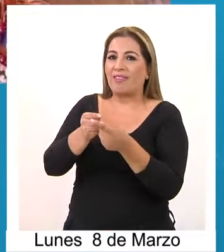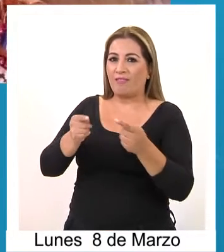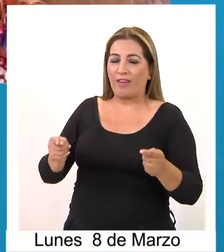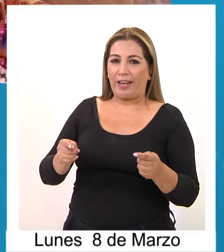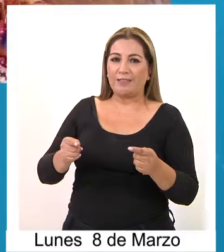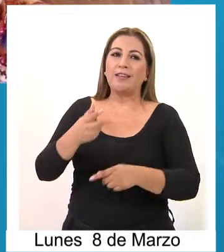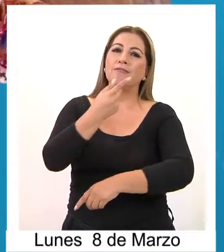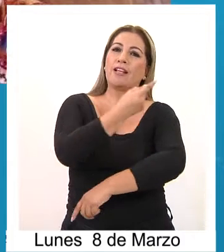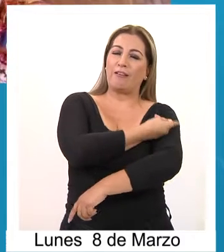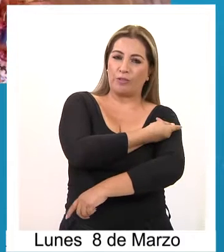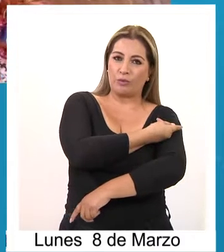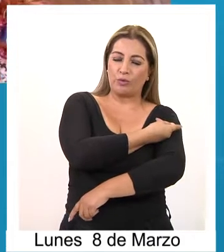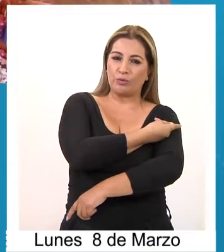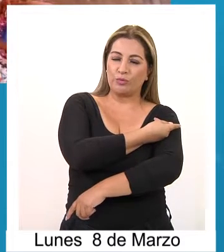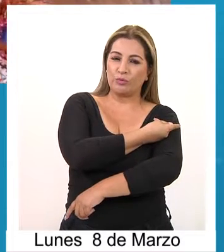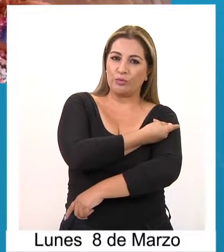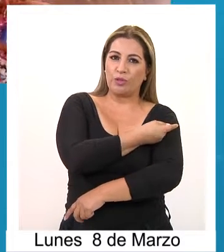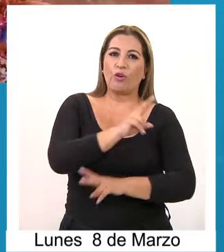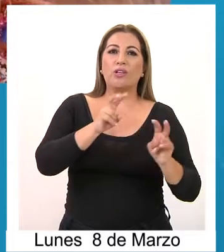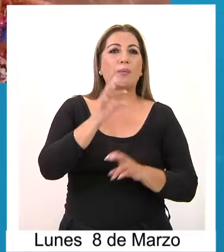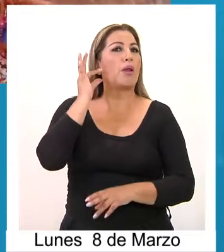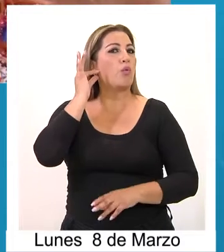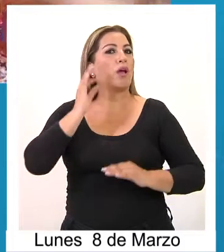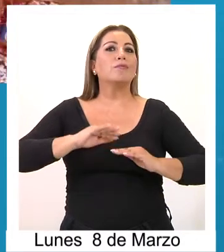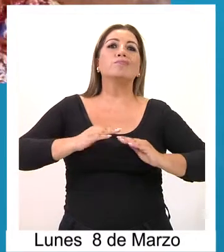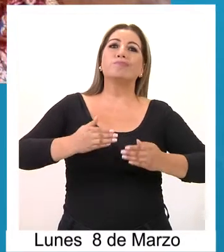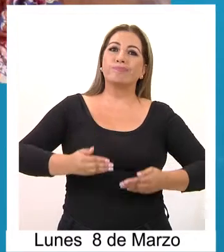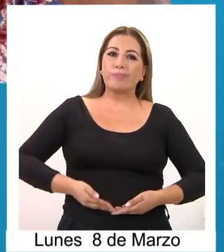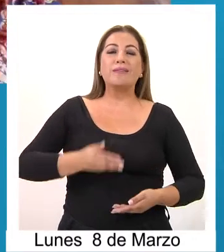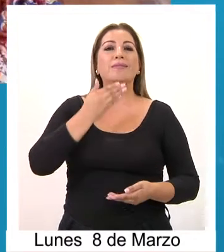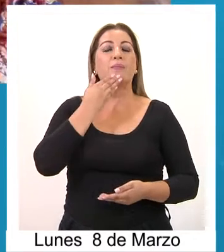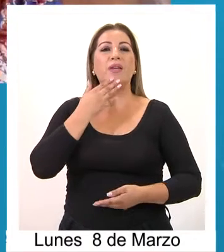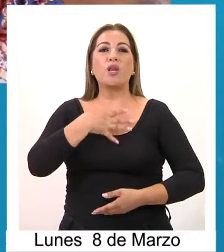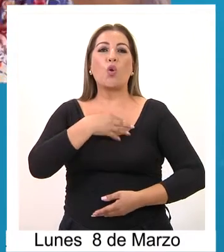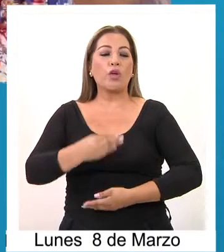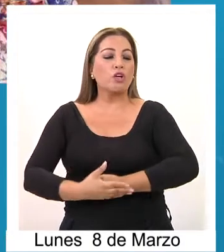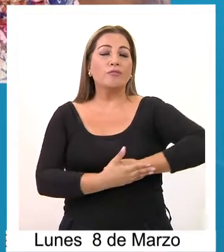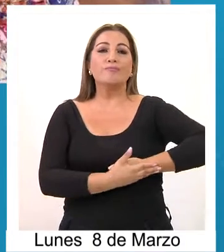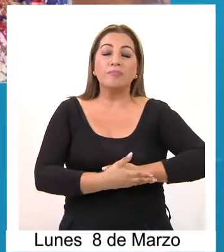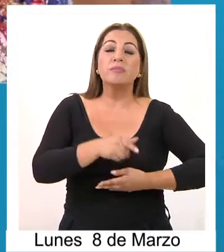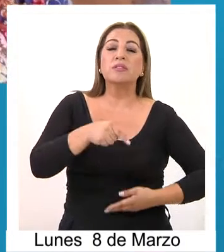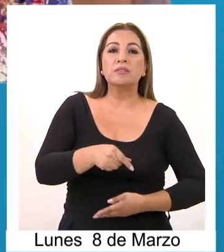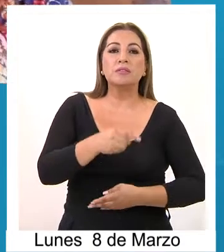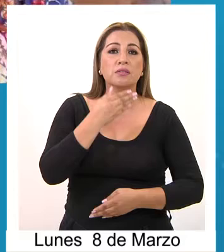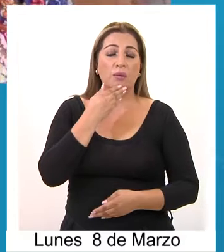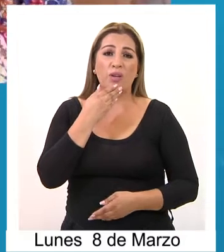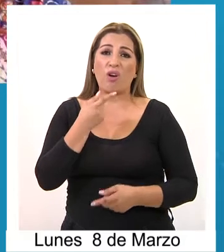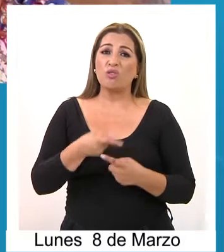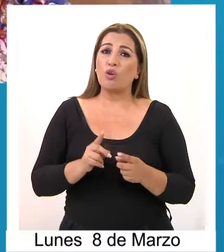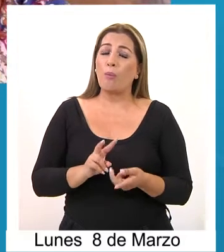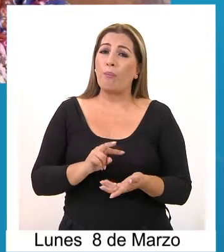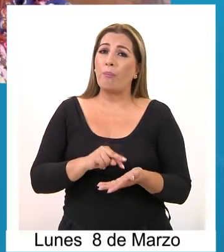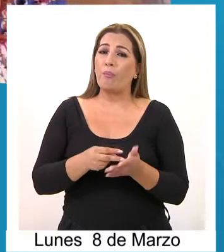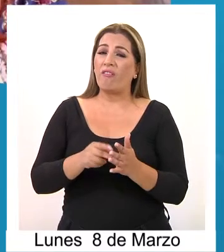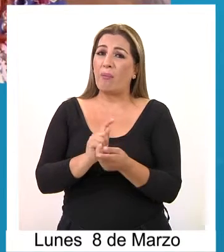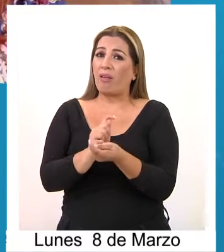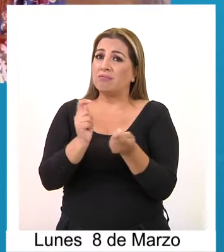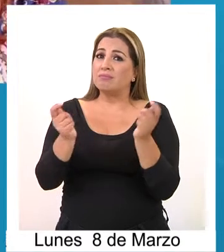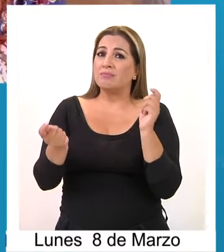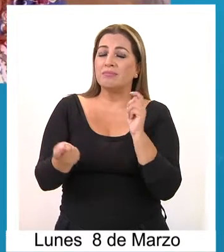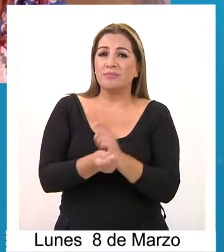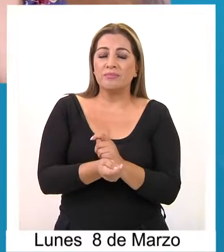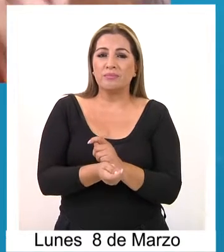tener la vacuna con respecto a embarazos o a periodos de lactancia, o incluso a eventos adversos que puedan no